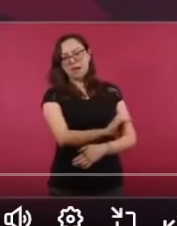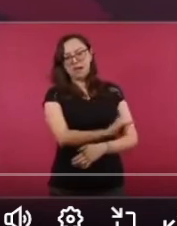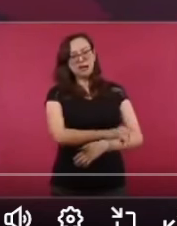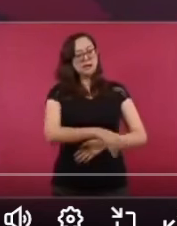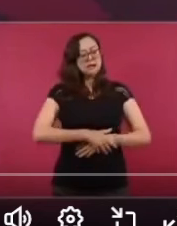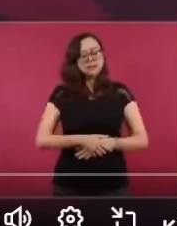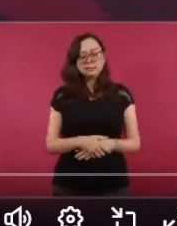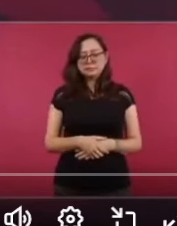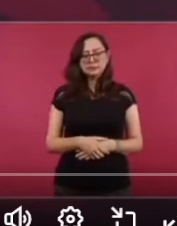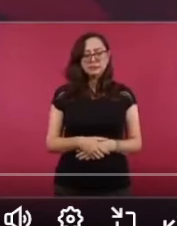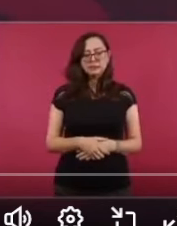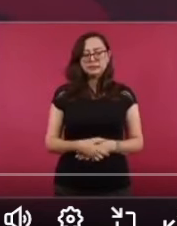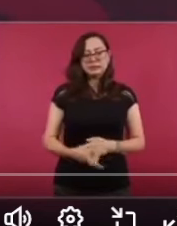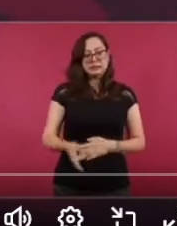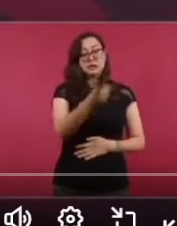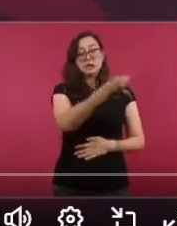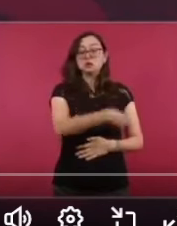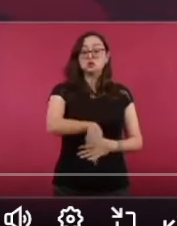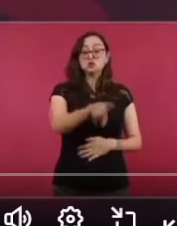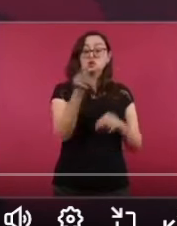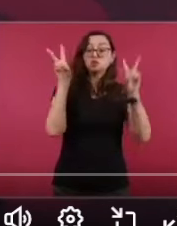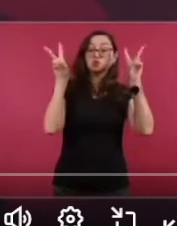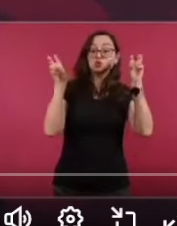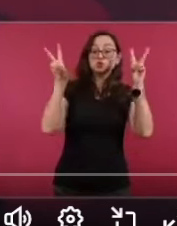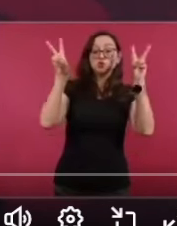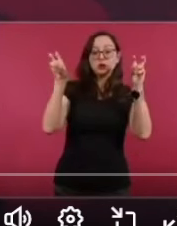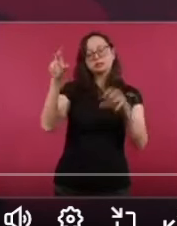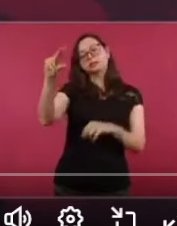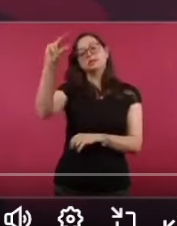intelectuales los